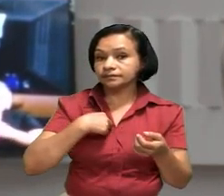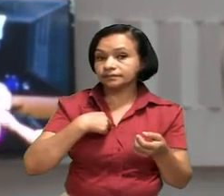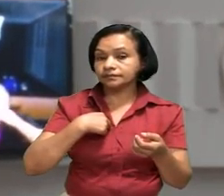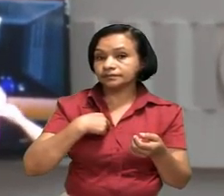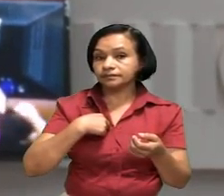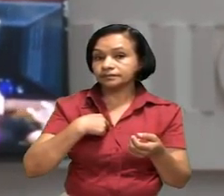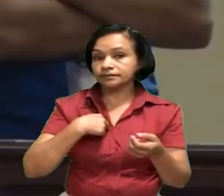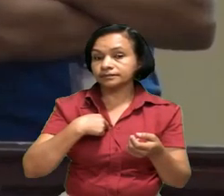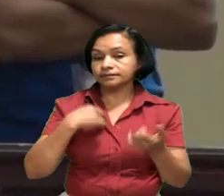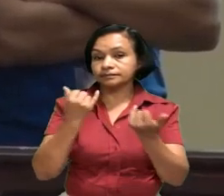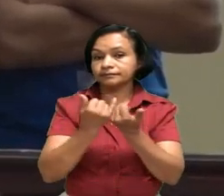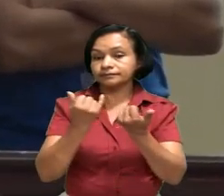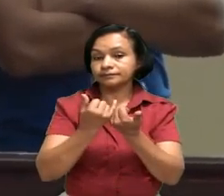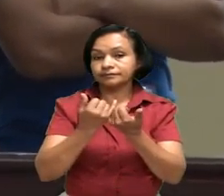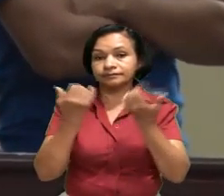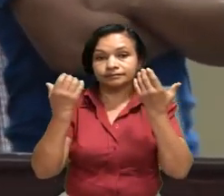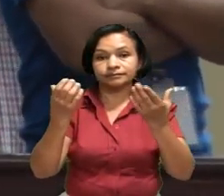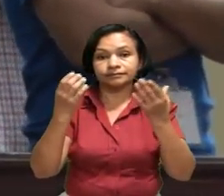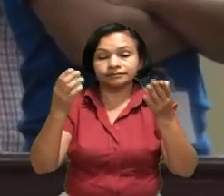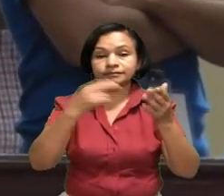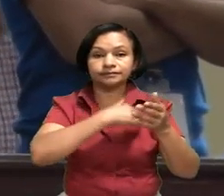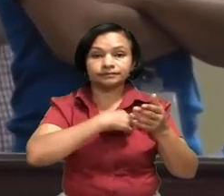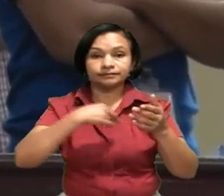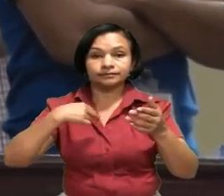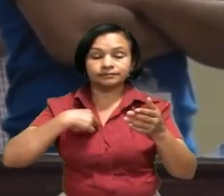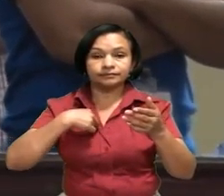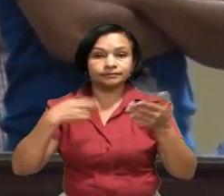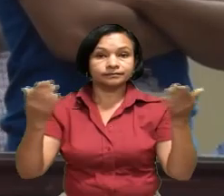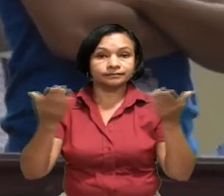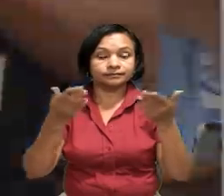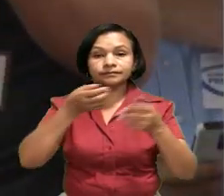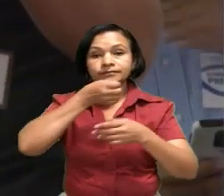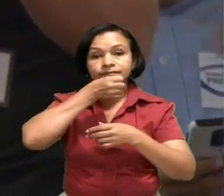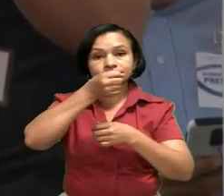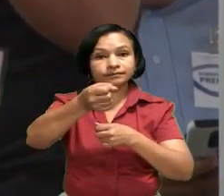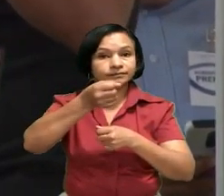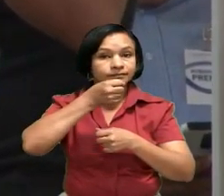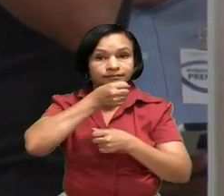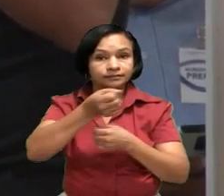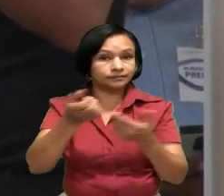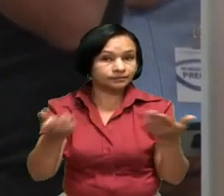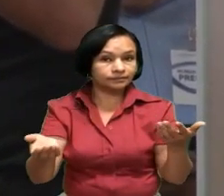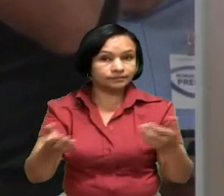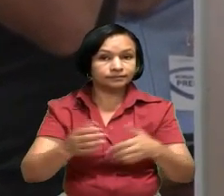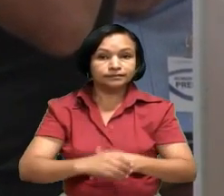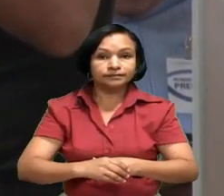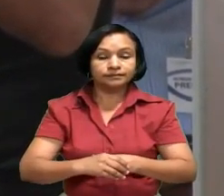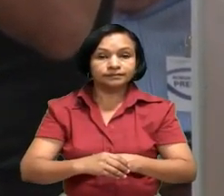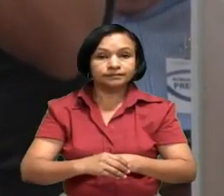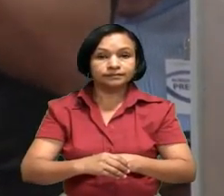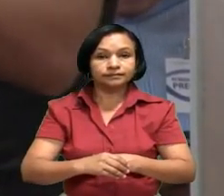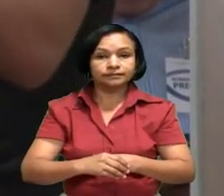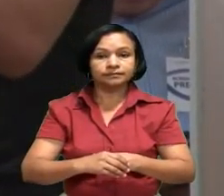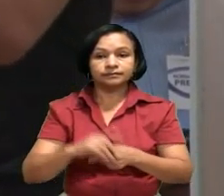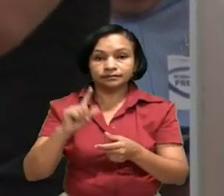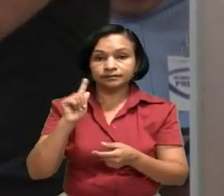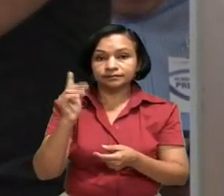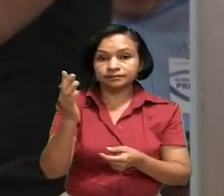correa de transmisión para generar o hacer noticias nos hemos convertido